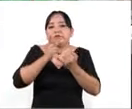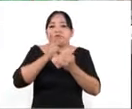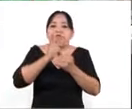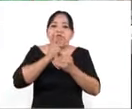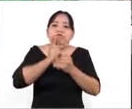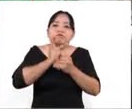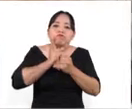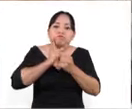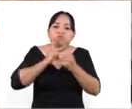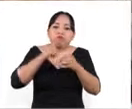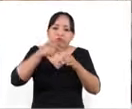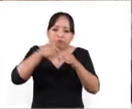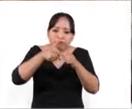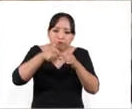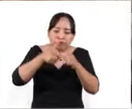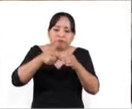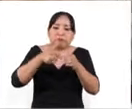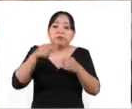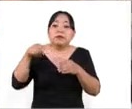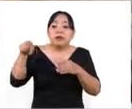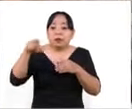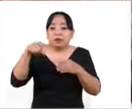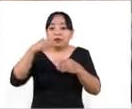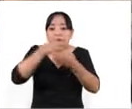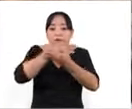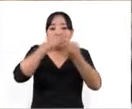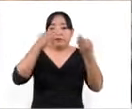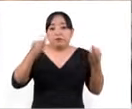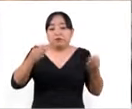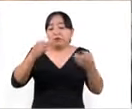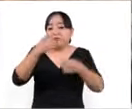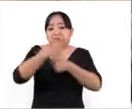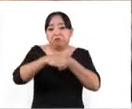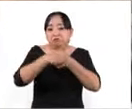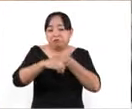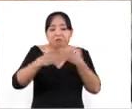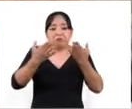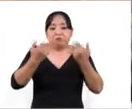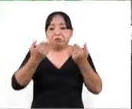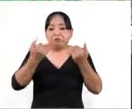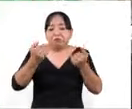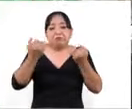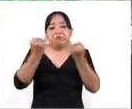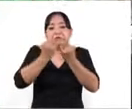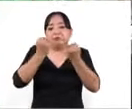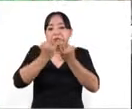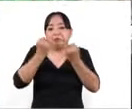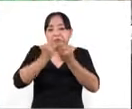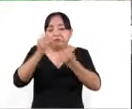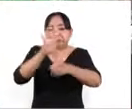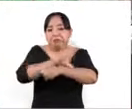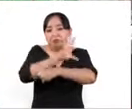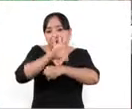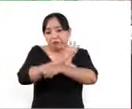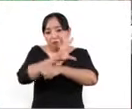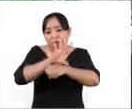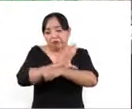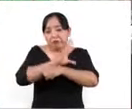de inmediato reporta que no hay ningún daño, y en el caso de Comisión Federal de Electricidad nos reportan que hay